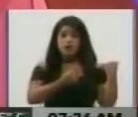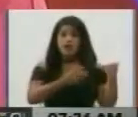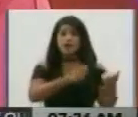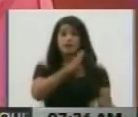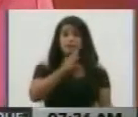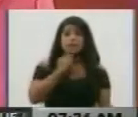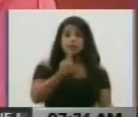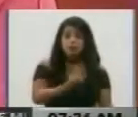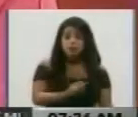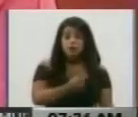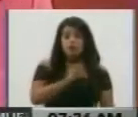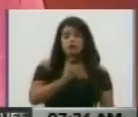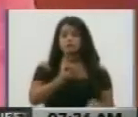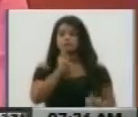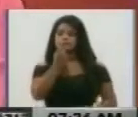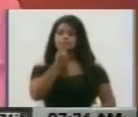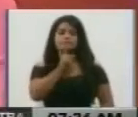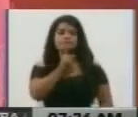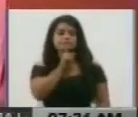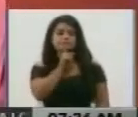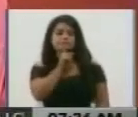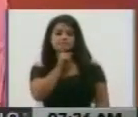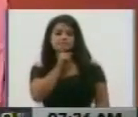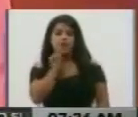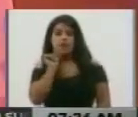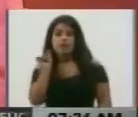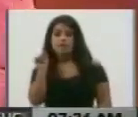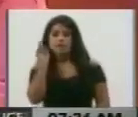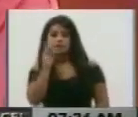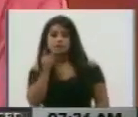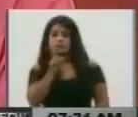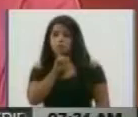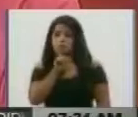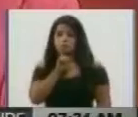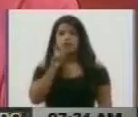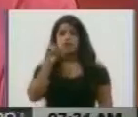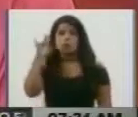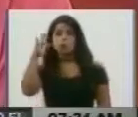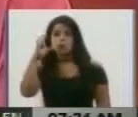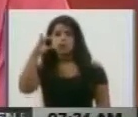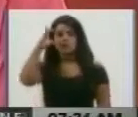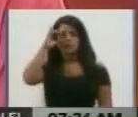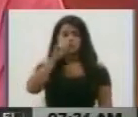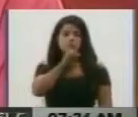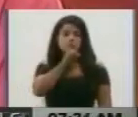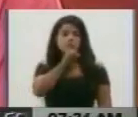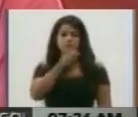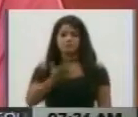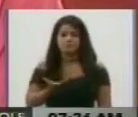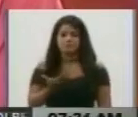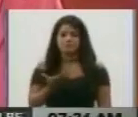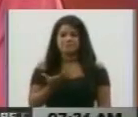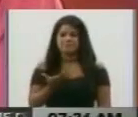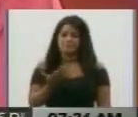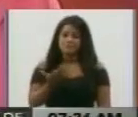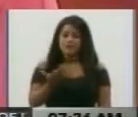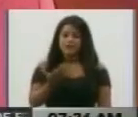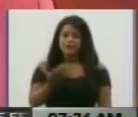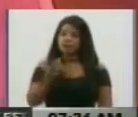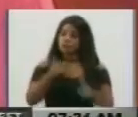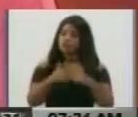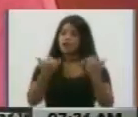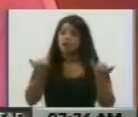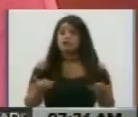nada ni de Lula, ni de Dilma, sino que pasa agachado. El asunto es que hubo